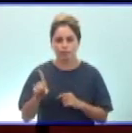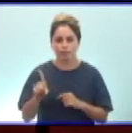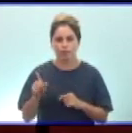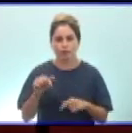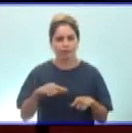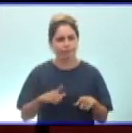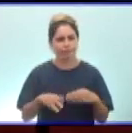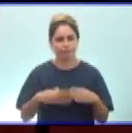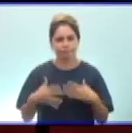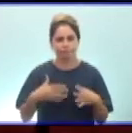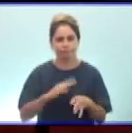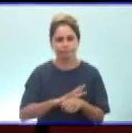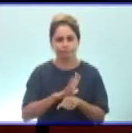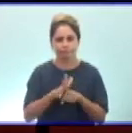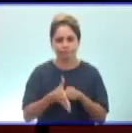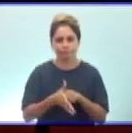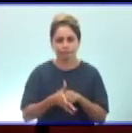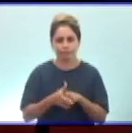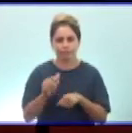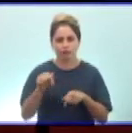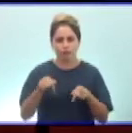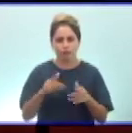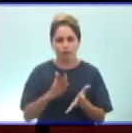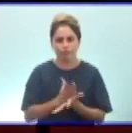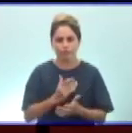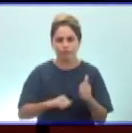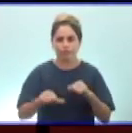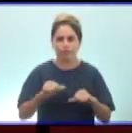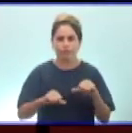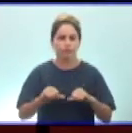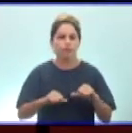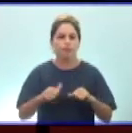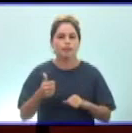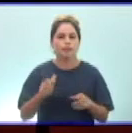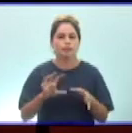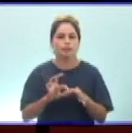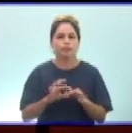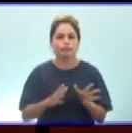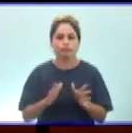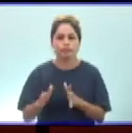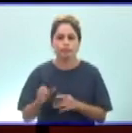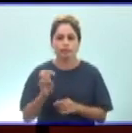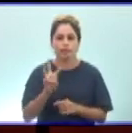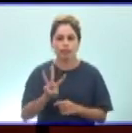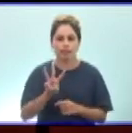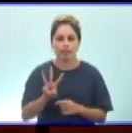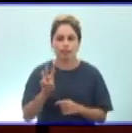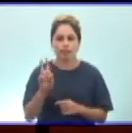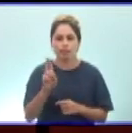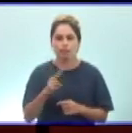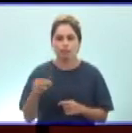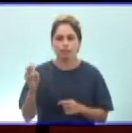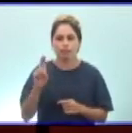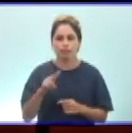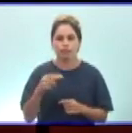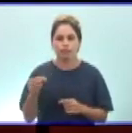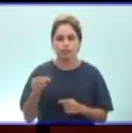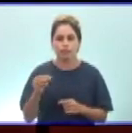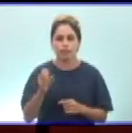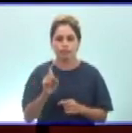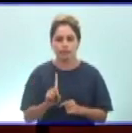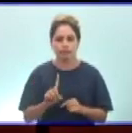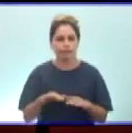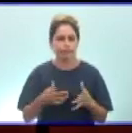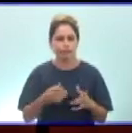se ha reestructurado de la siguiente manera. Consta de 3 unidades, donde la unidad número 1 se titula Las sustancias y las reacciones químicas.